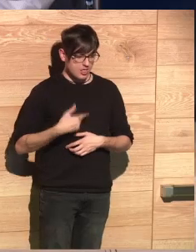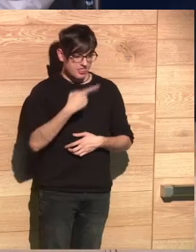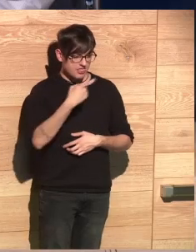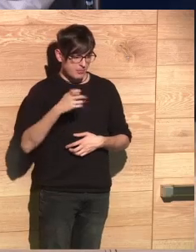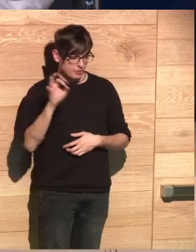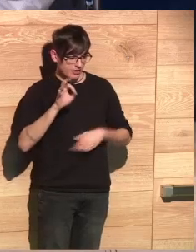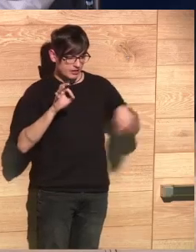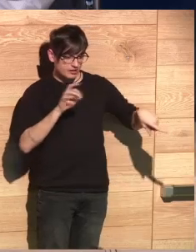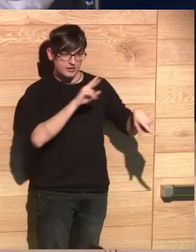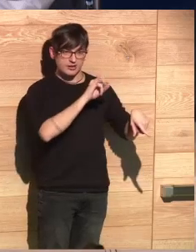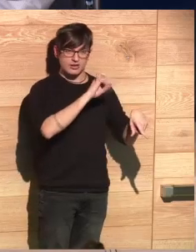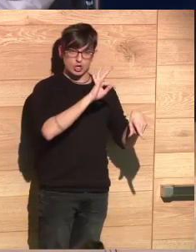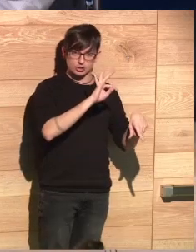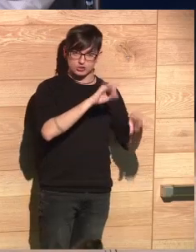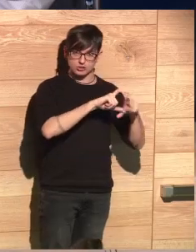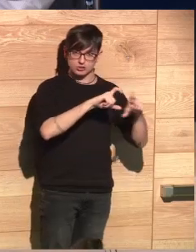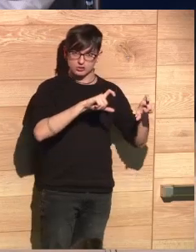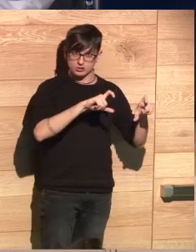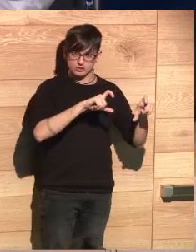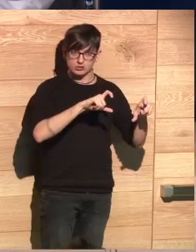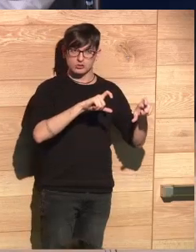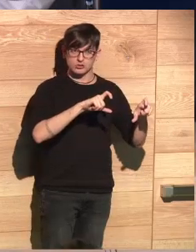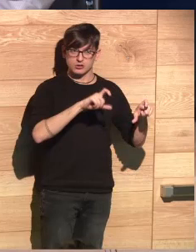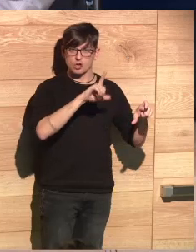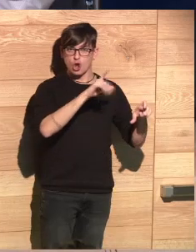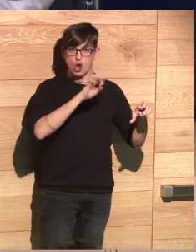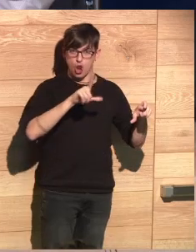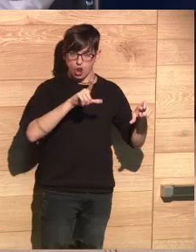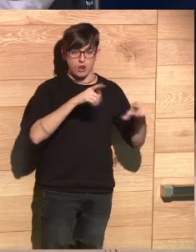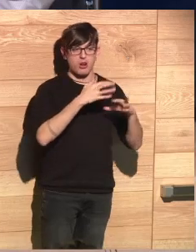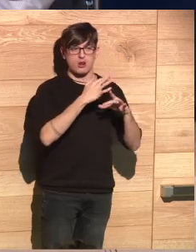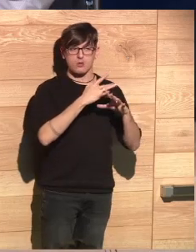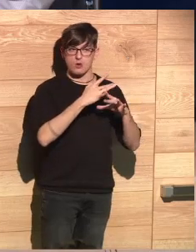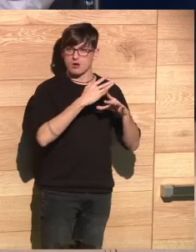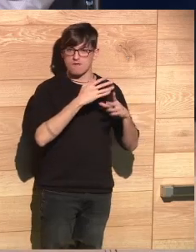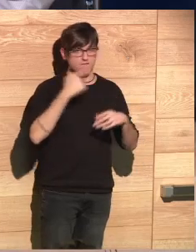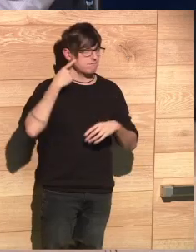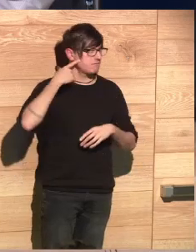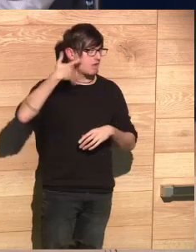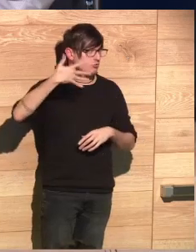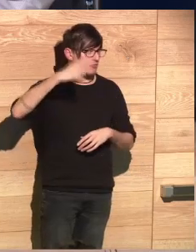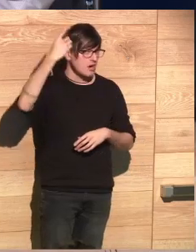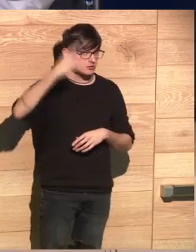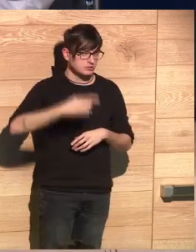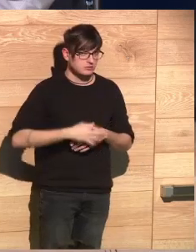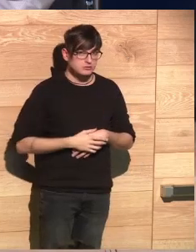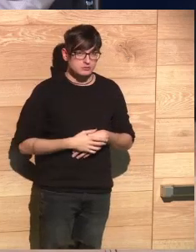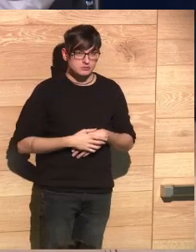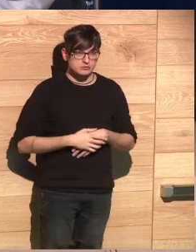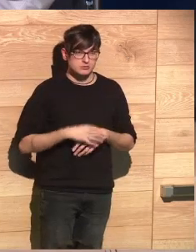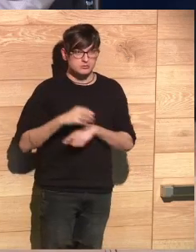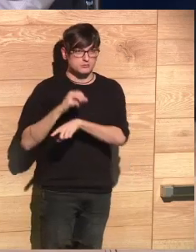es la que hace League of Legends. League of Legends, uno de los juegos por excelencia hoy en día. Tencent es una compañía